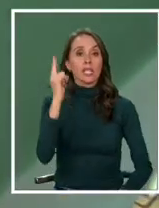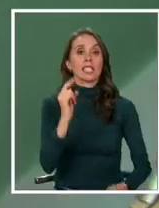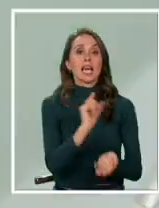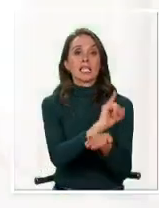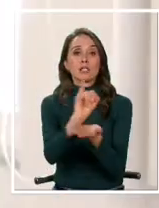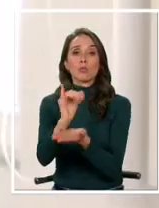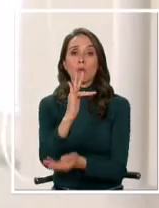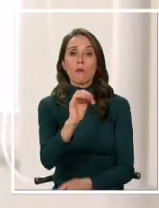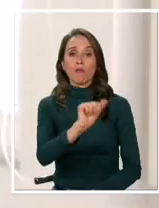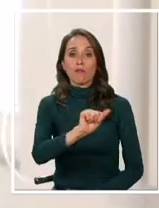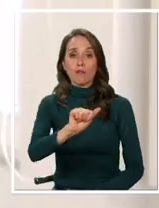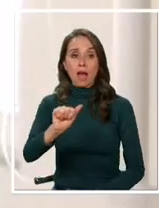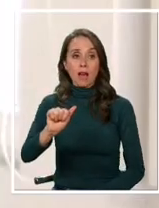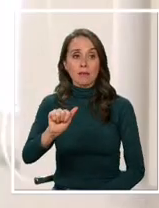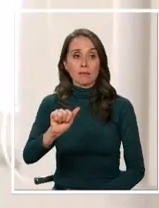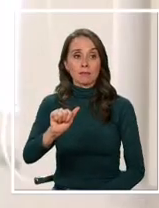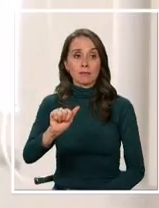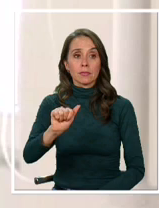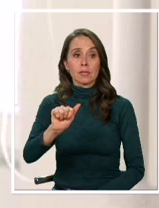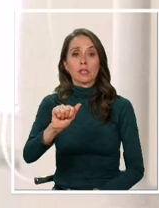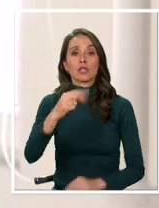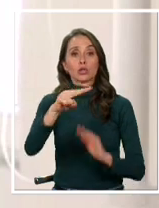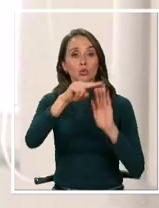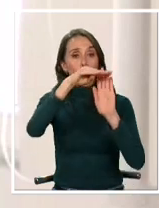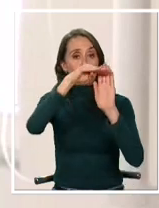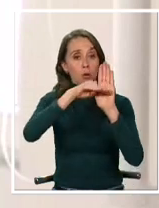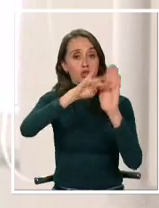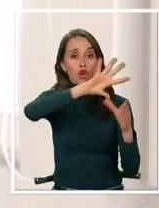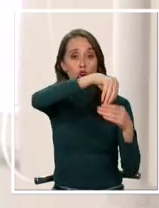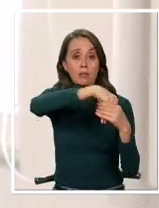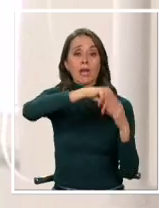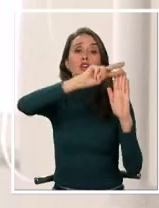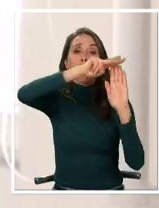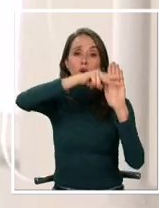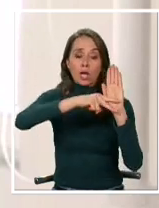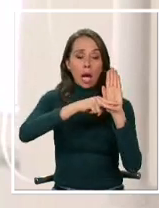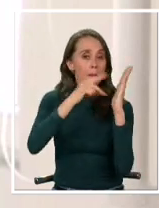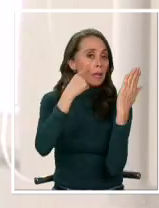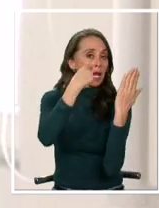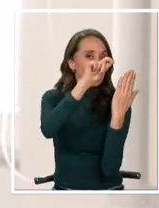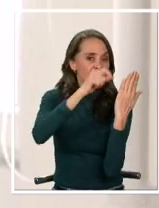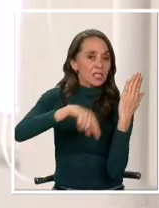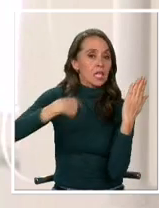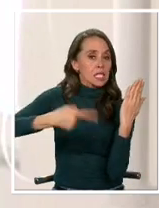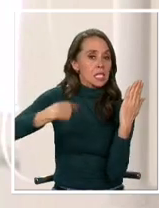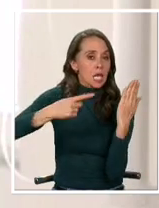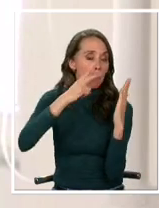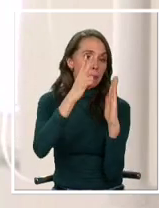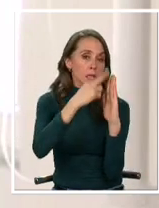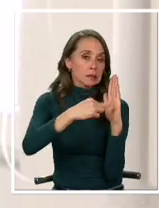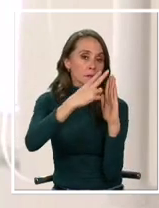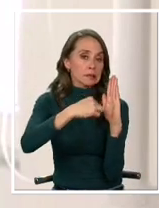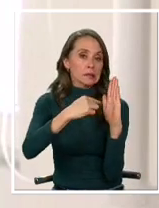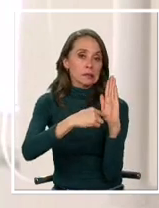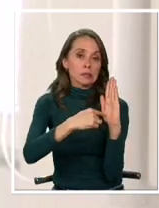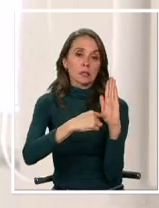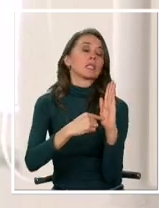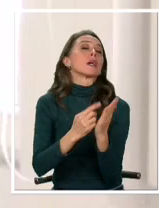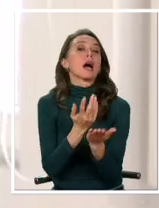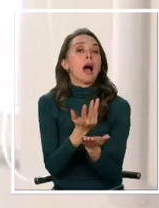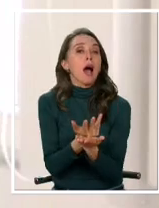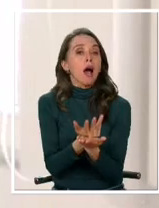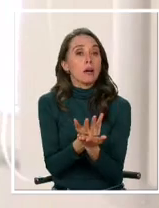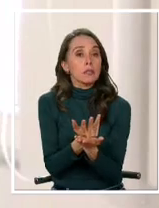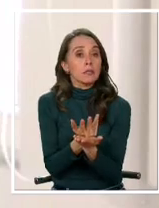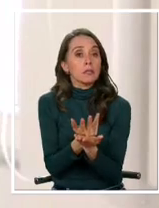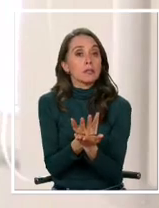fuerzas armadas que eh ajustan sus protocolos que los revisen con antemente y que en el fondo haya